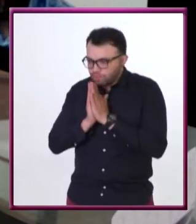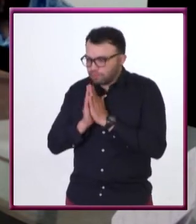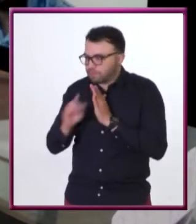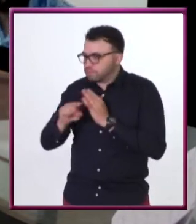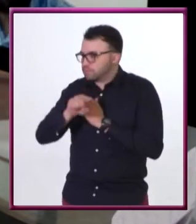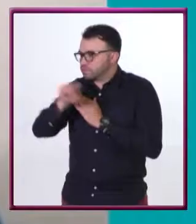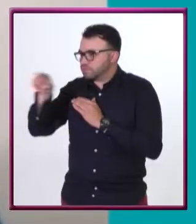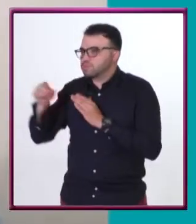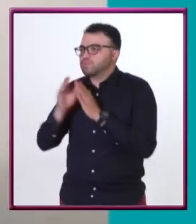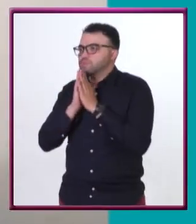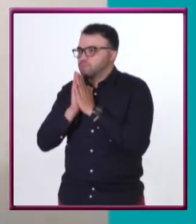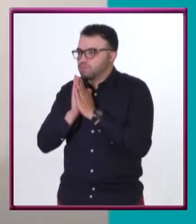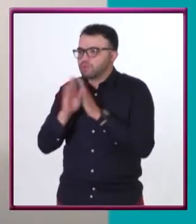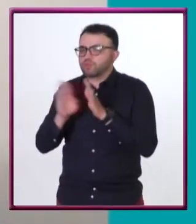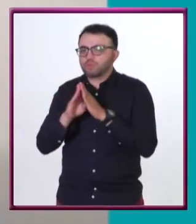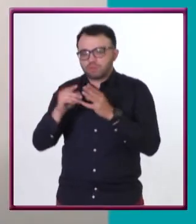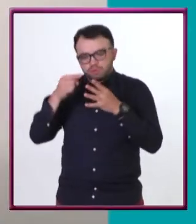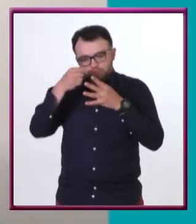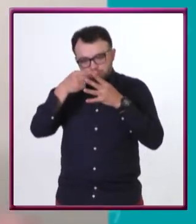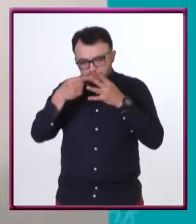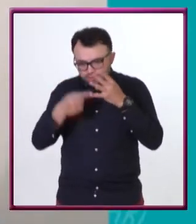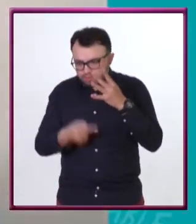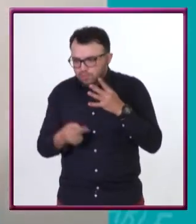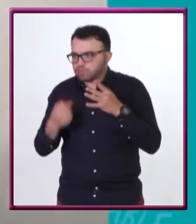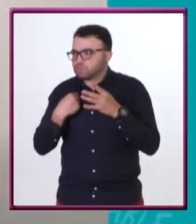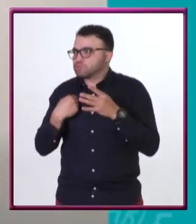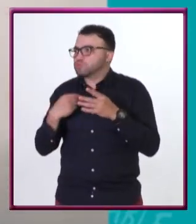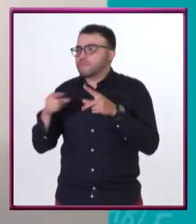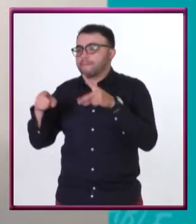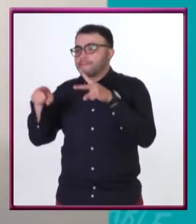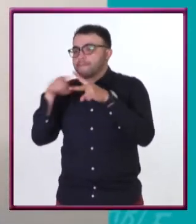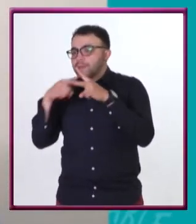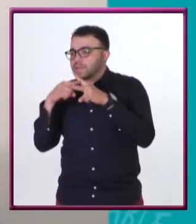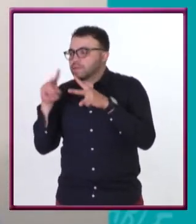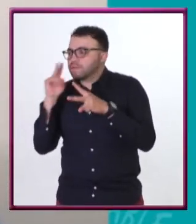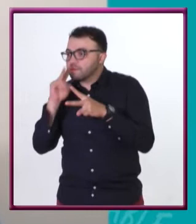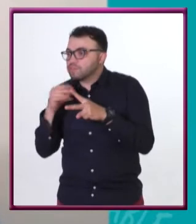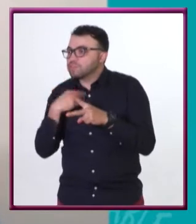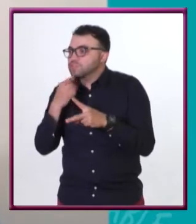consejeros hagan los cálculos y dame todo este trigo que me corresponde.